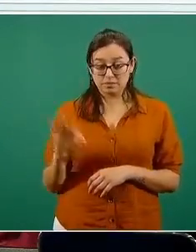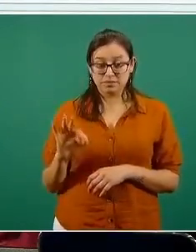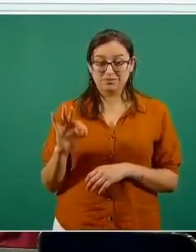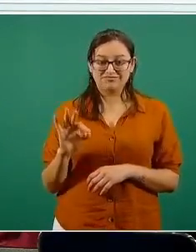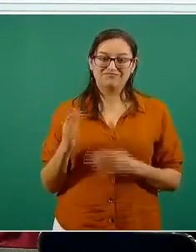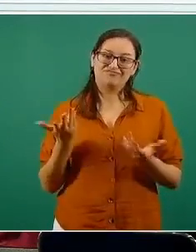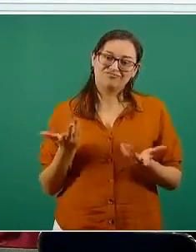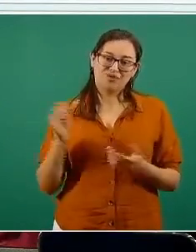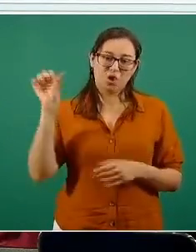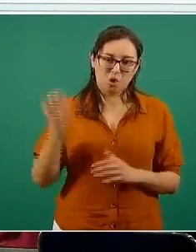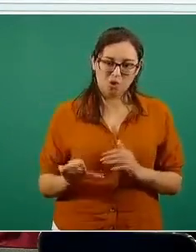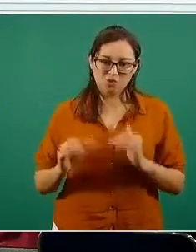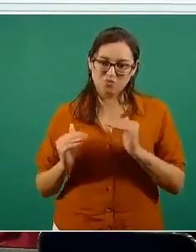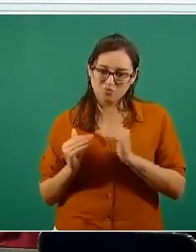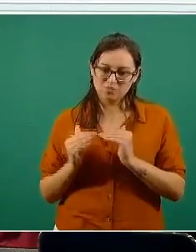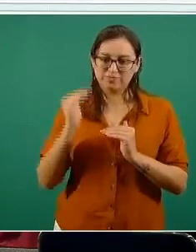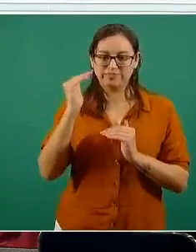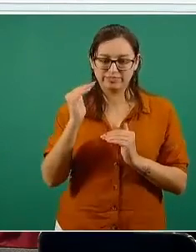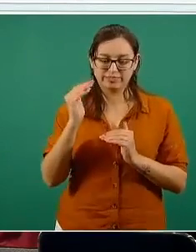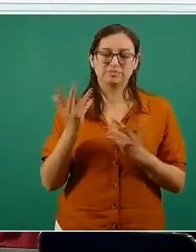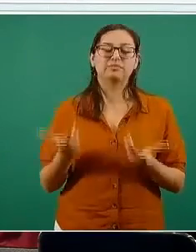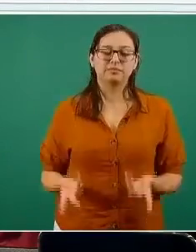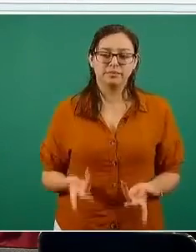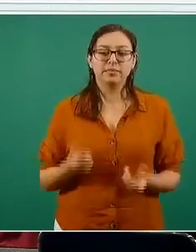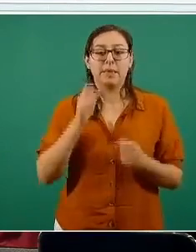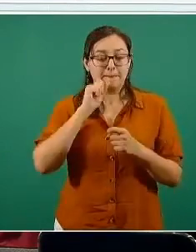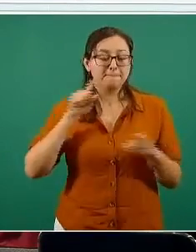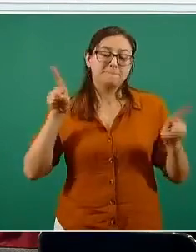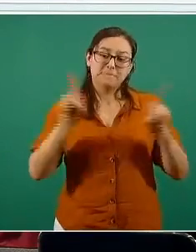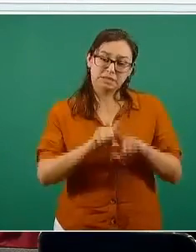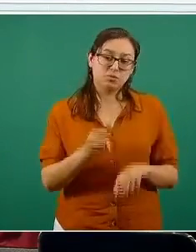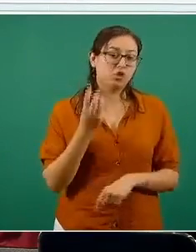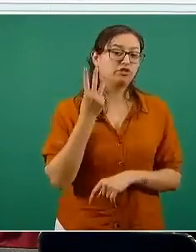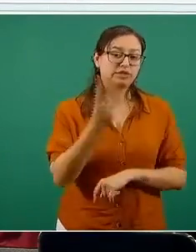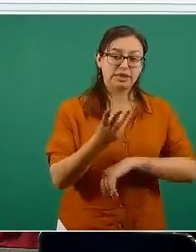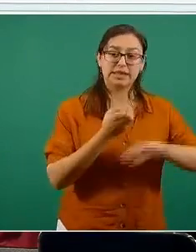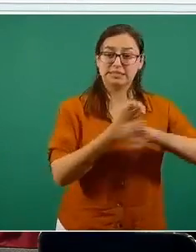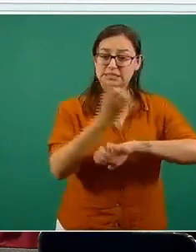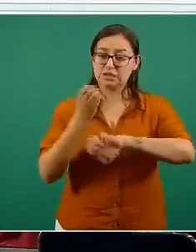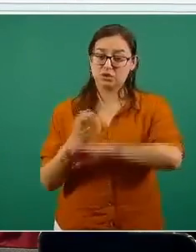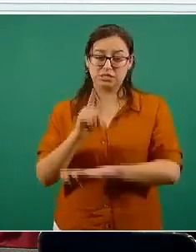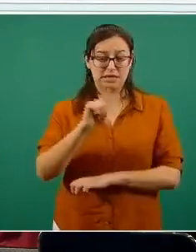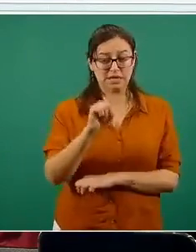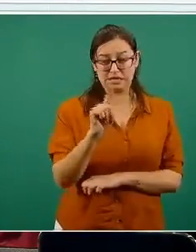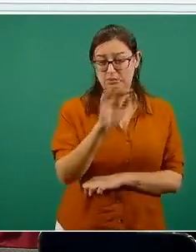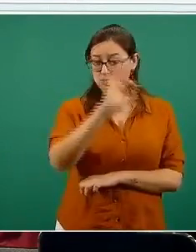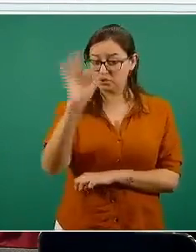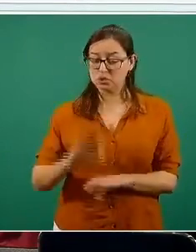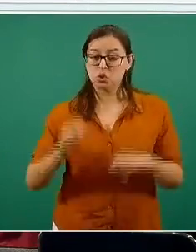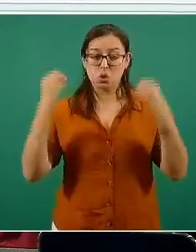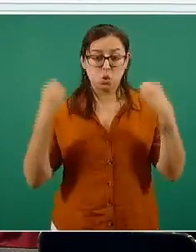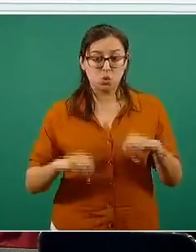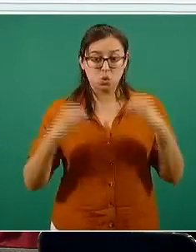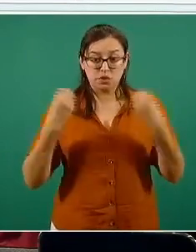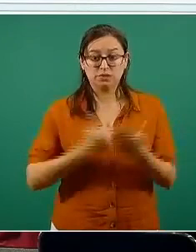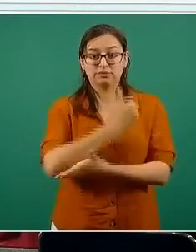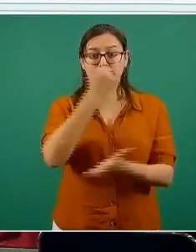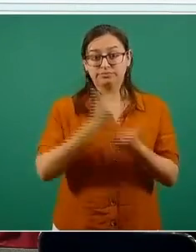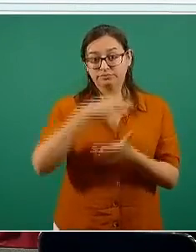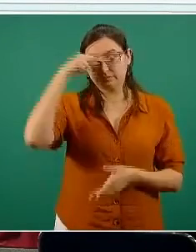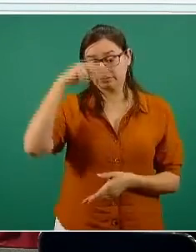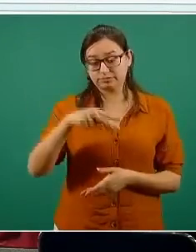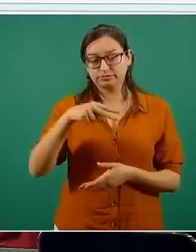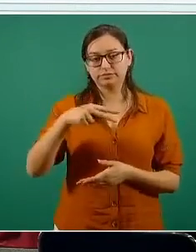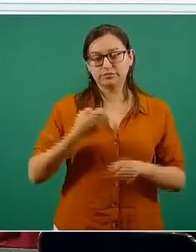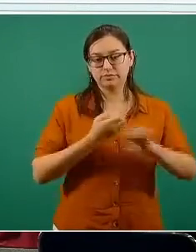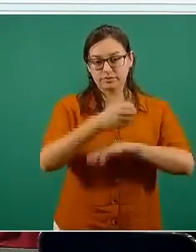50%. Y seguimos con las mismas 3 entidades que están por arriba del 70% de ocupación en pacientes críticos: Ciudad de México, Estado